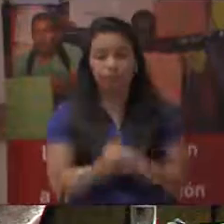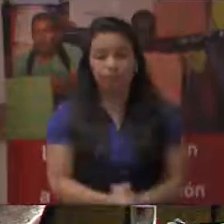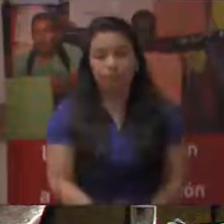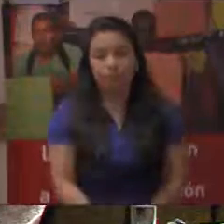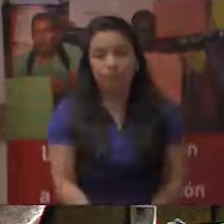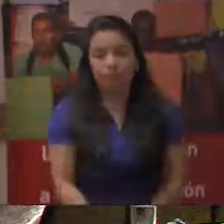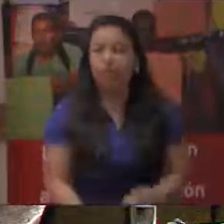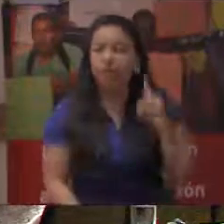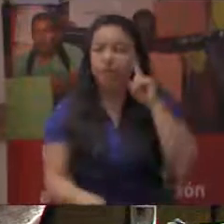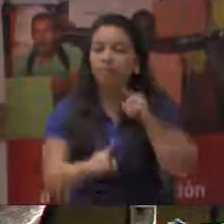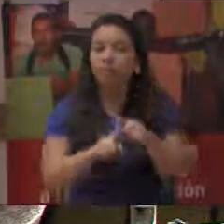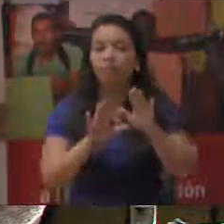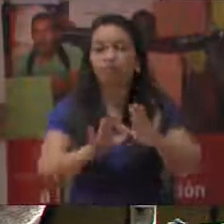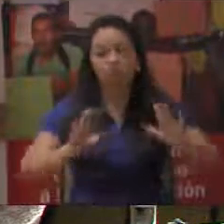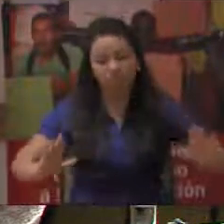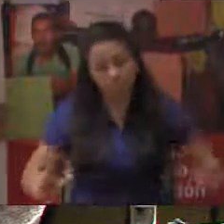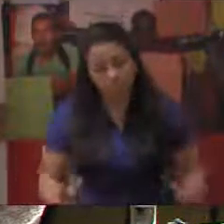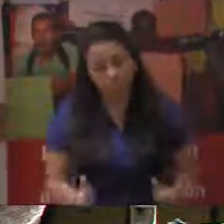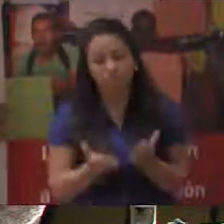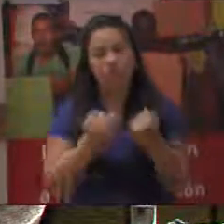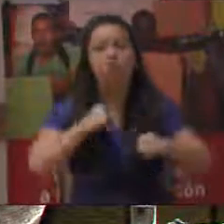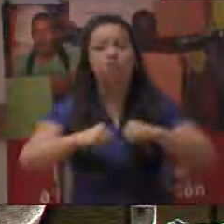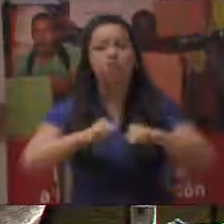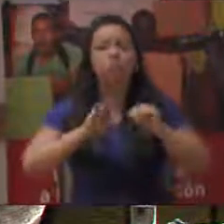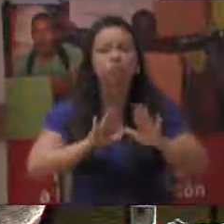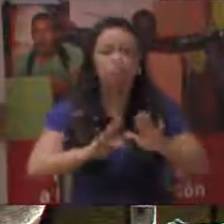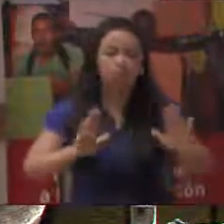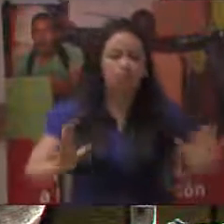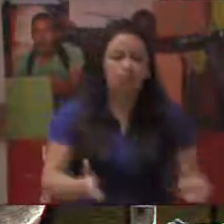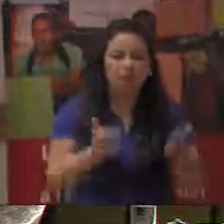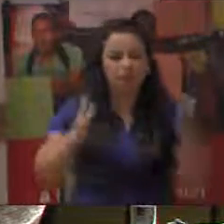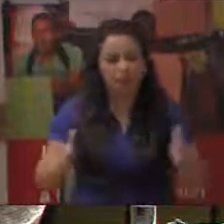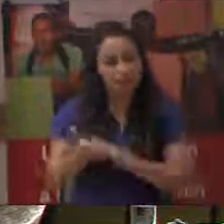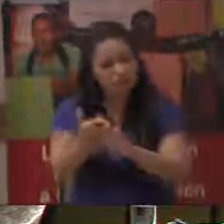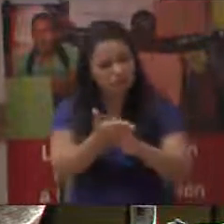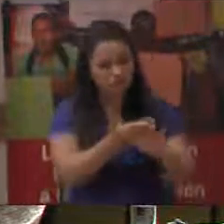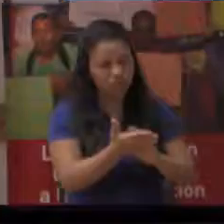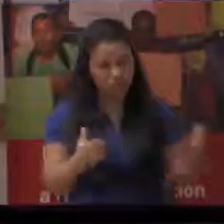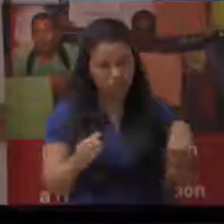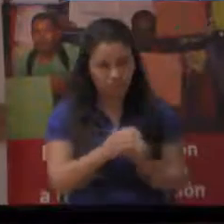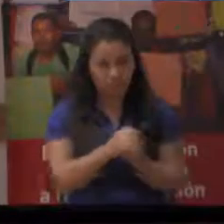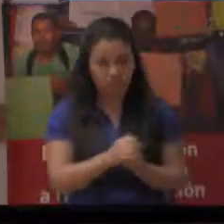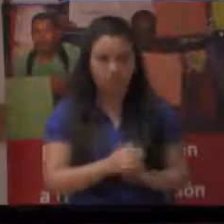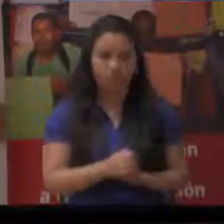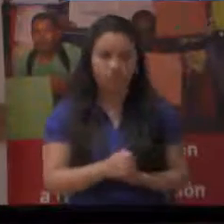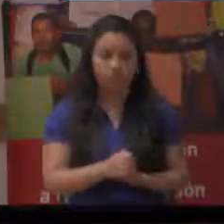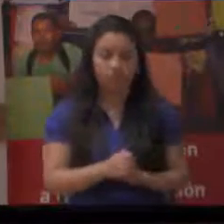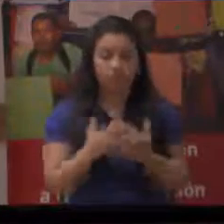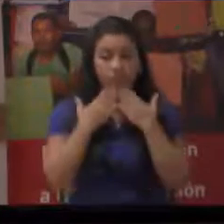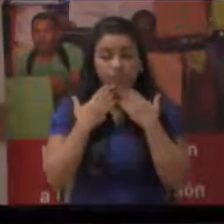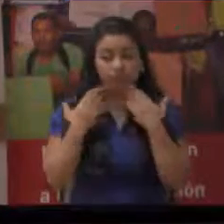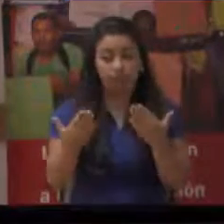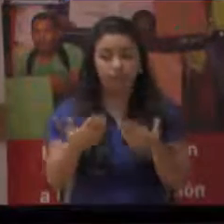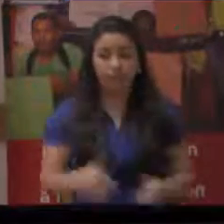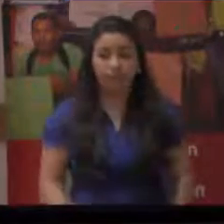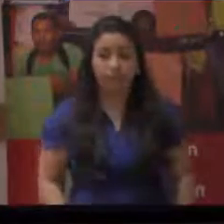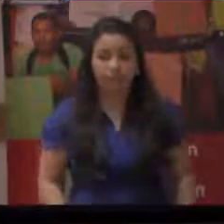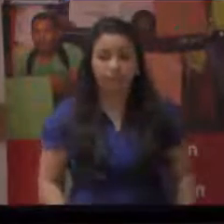para el mejoramiento continuo de la Agencia para la Reintegración. Muchísimas gracias.